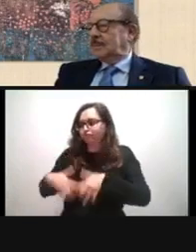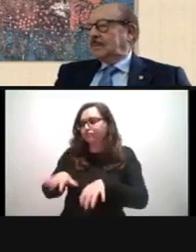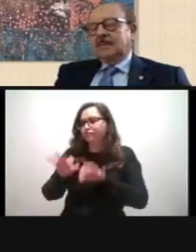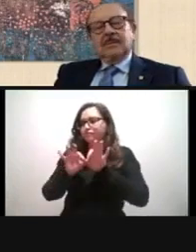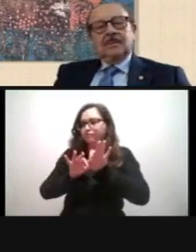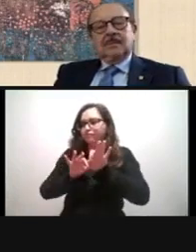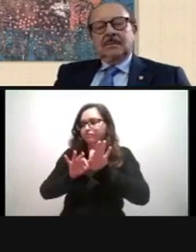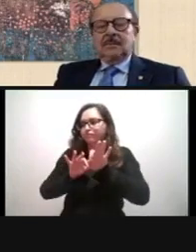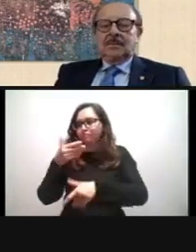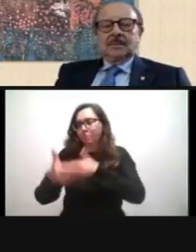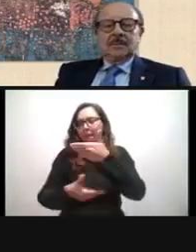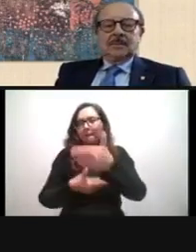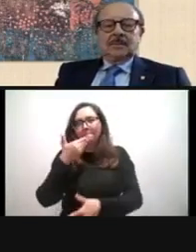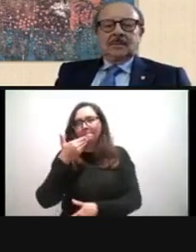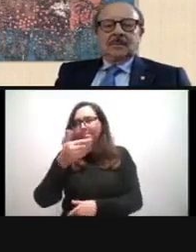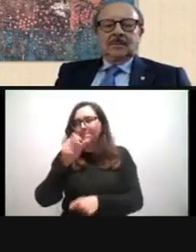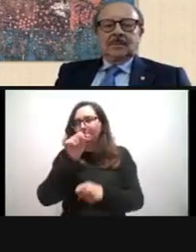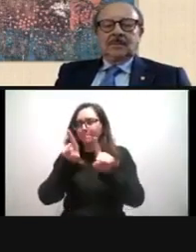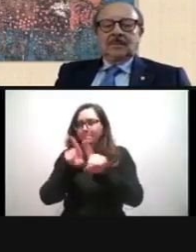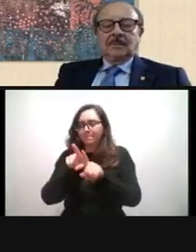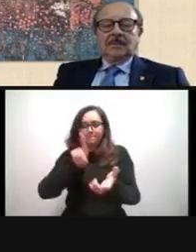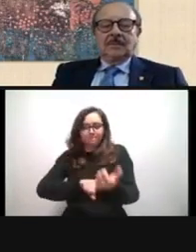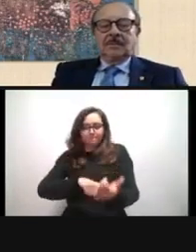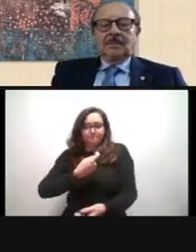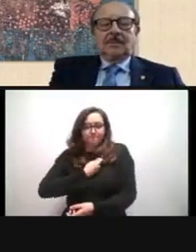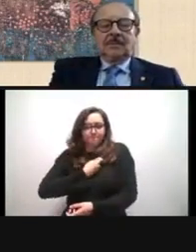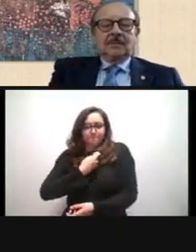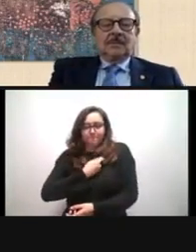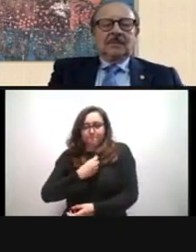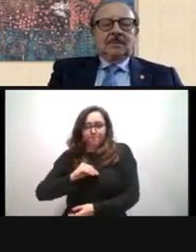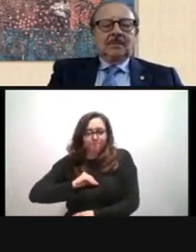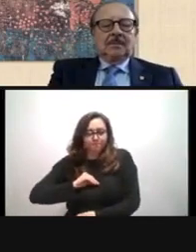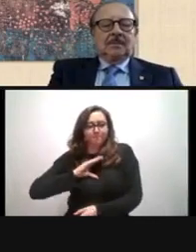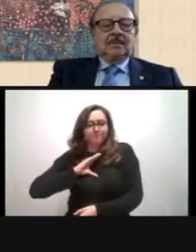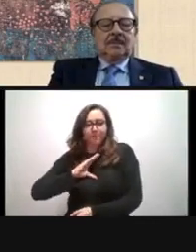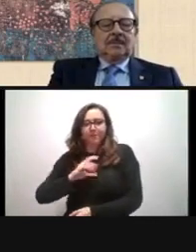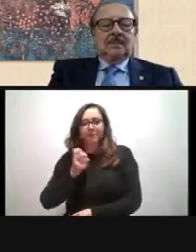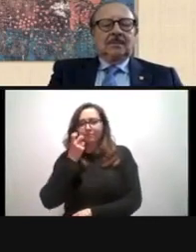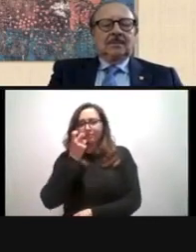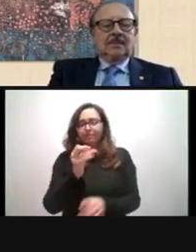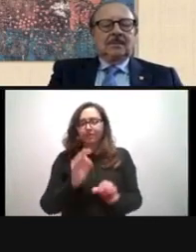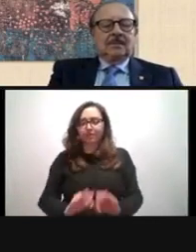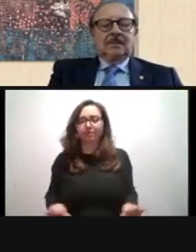la autoestima, ¿no? Y justamente ese es un punto que me parecería importante e interesante